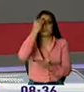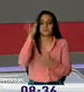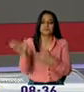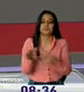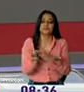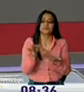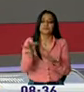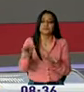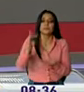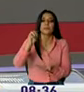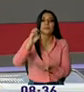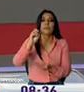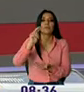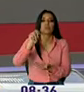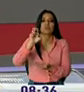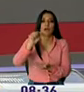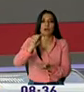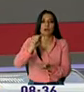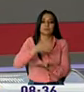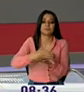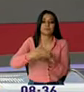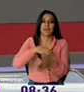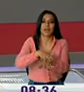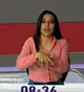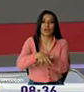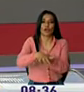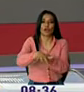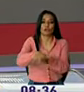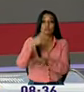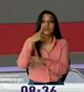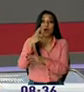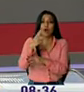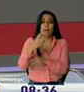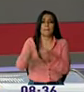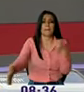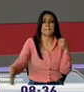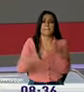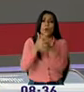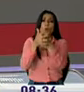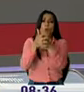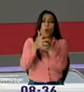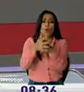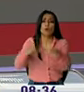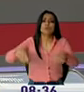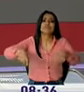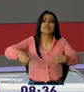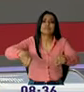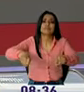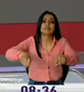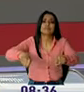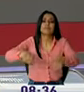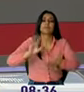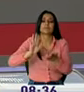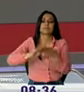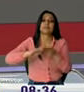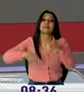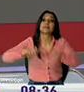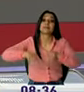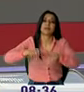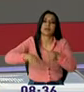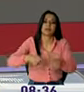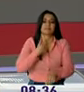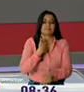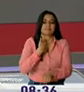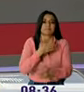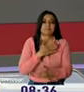provincia de Los Ríos, un hombre murió tras impactarse contra un bus de transporte urbano cuando andaba en su bicicleta. Qué lamentable todo esto contarles, ¿no?